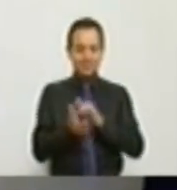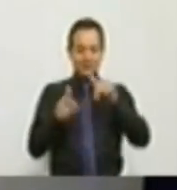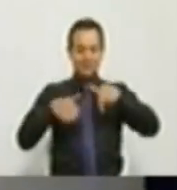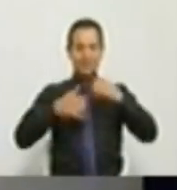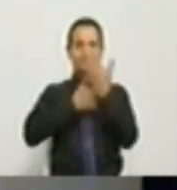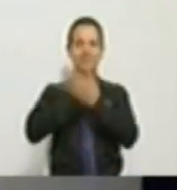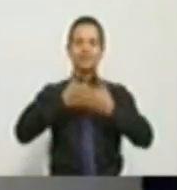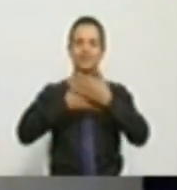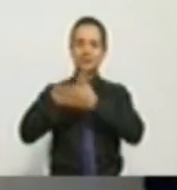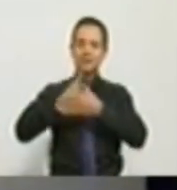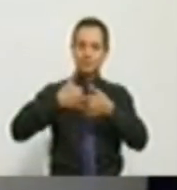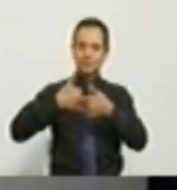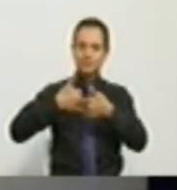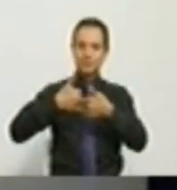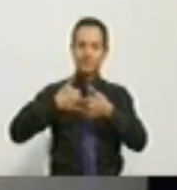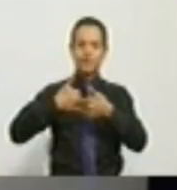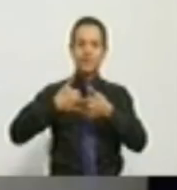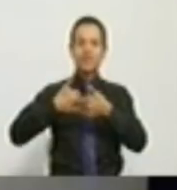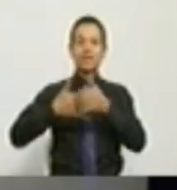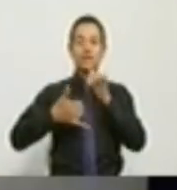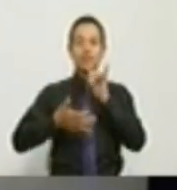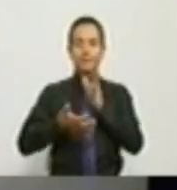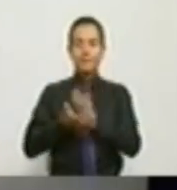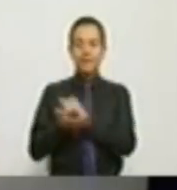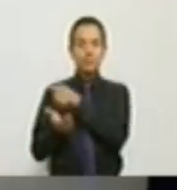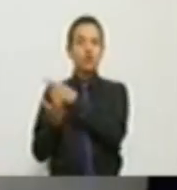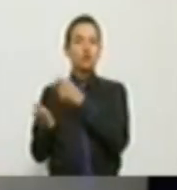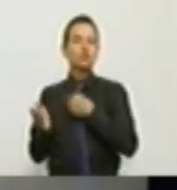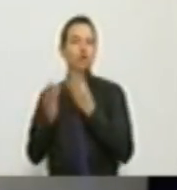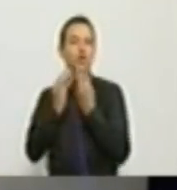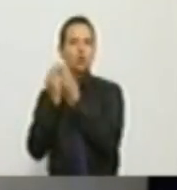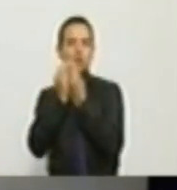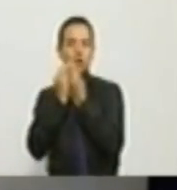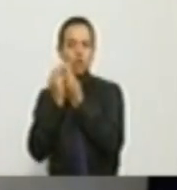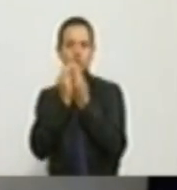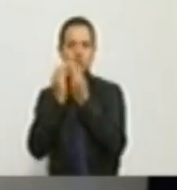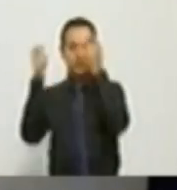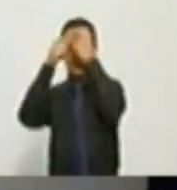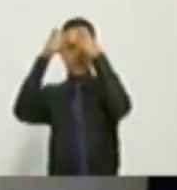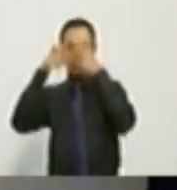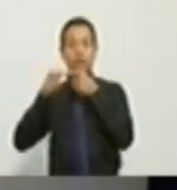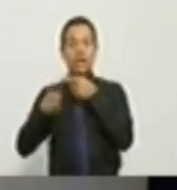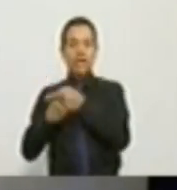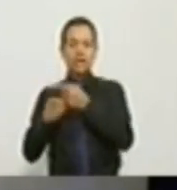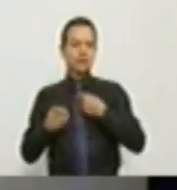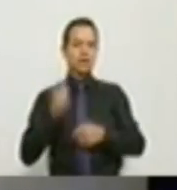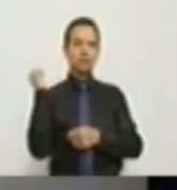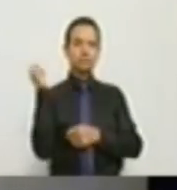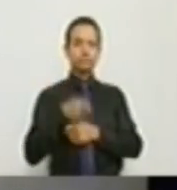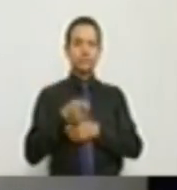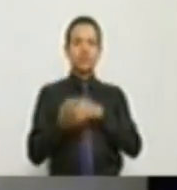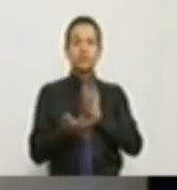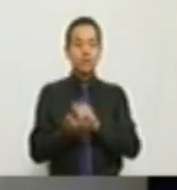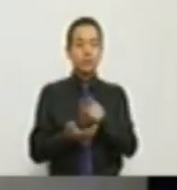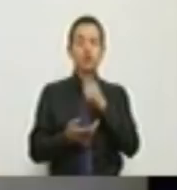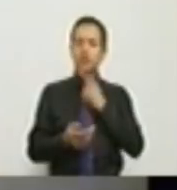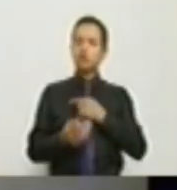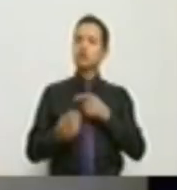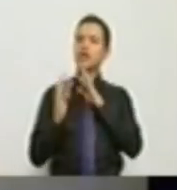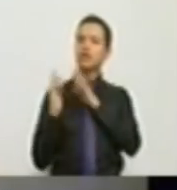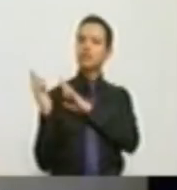Colombia con el fallo del Consejo de Estado. Puede que el fallo se haya demorado